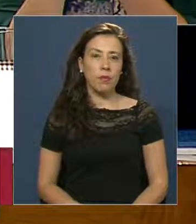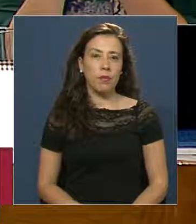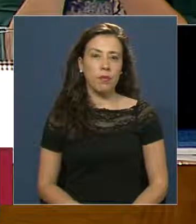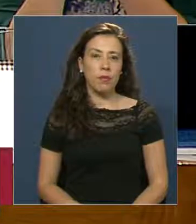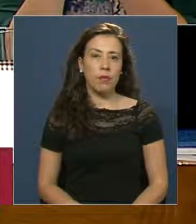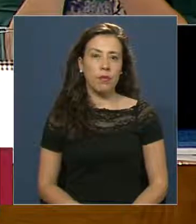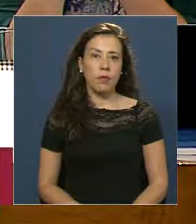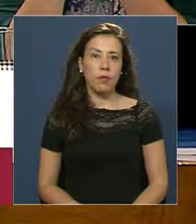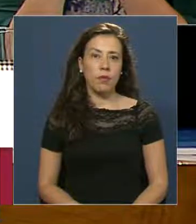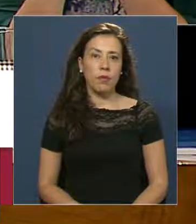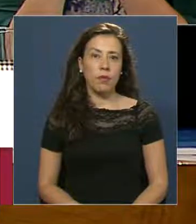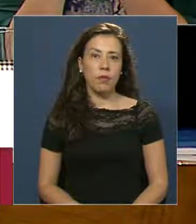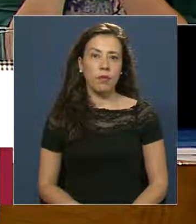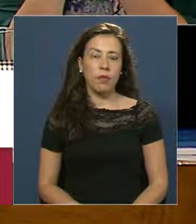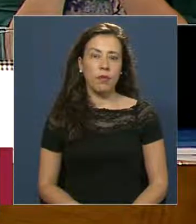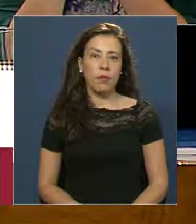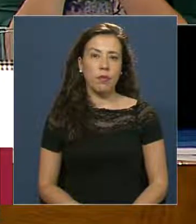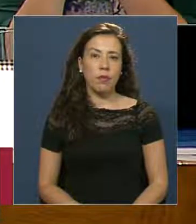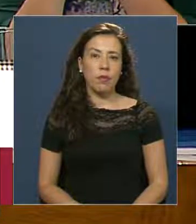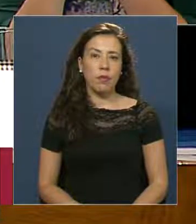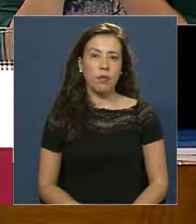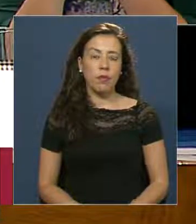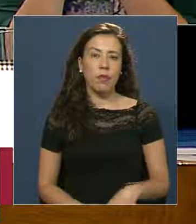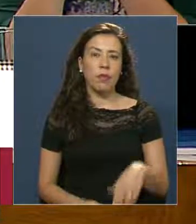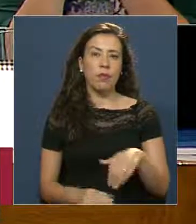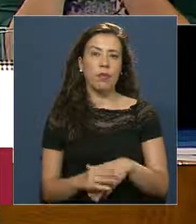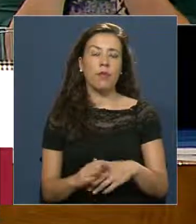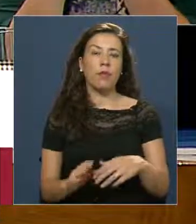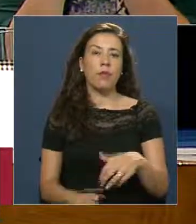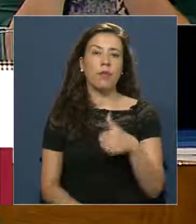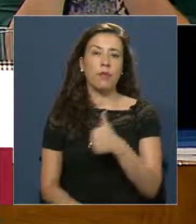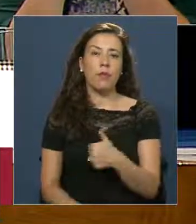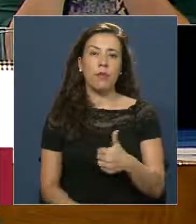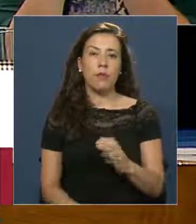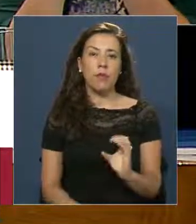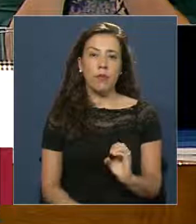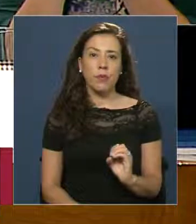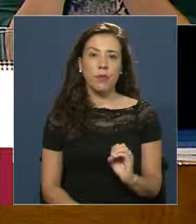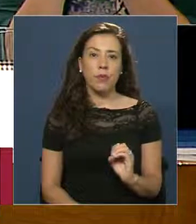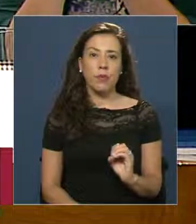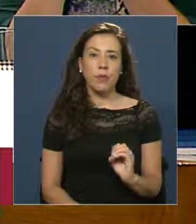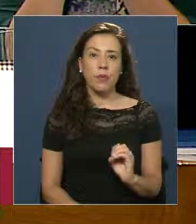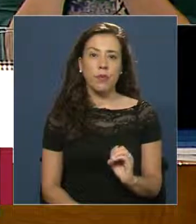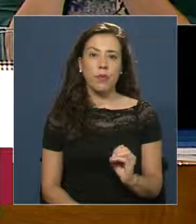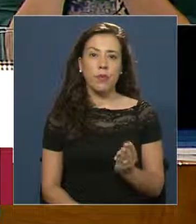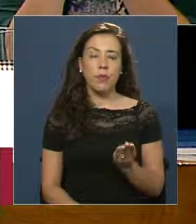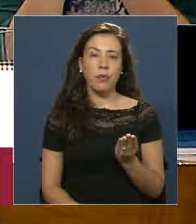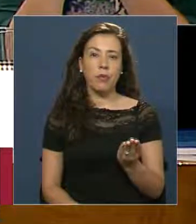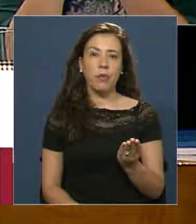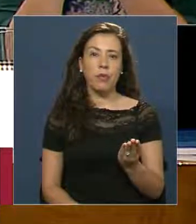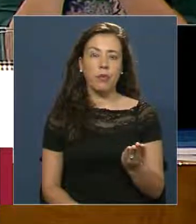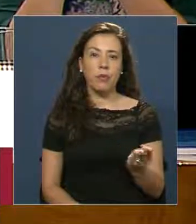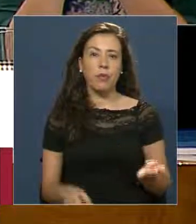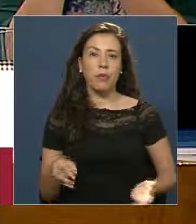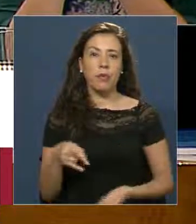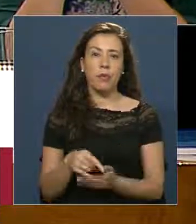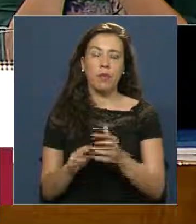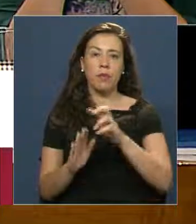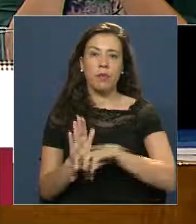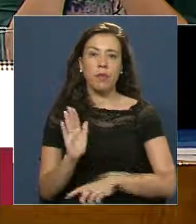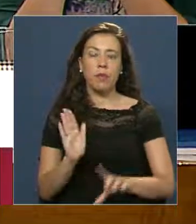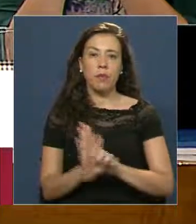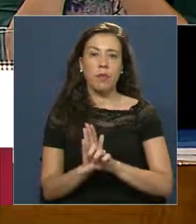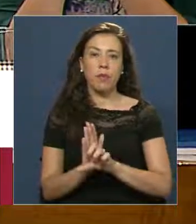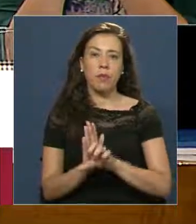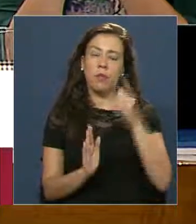En votación, la resolución número 660, que solicita el envío de un proyecto de ley a